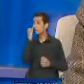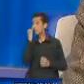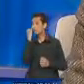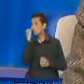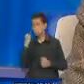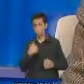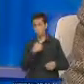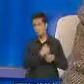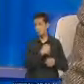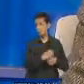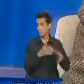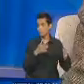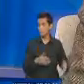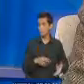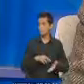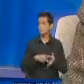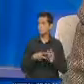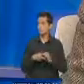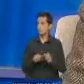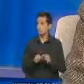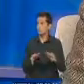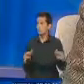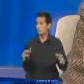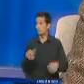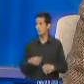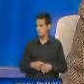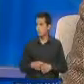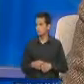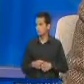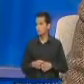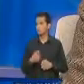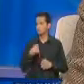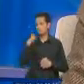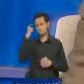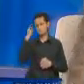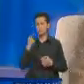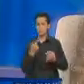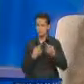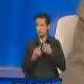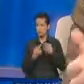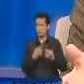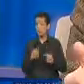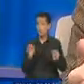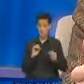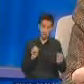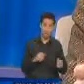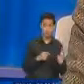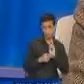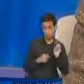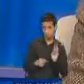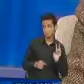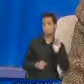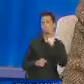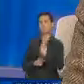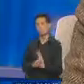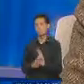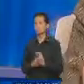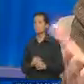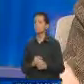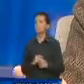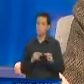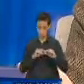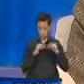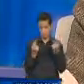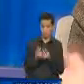representan, de todas maneras, sectores populares. Y me parece que hay que intentar un diálogo con ellos, o ellos con el gobierno. Su mejor aliado sería